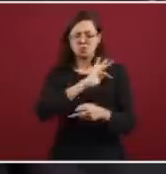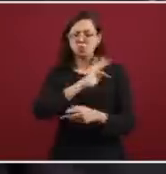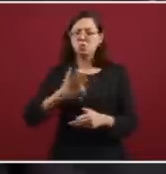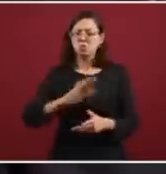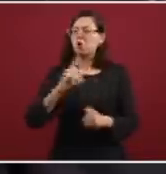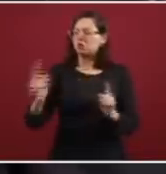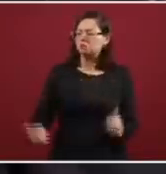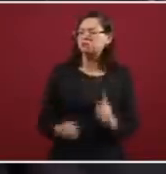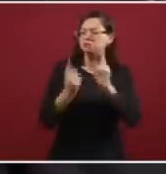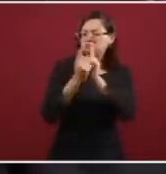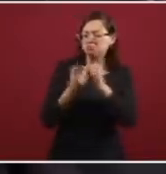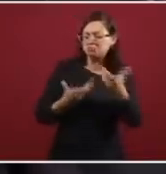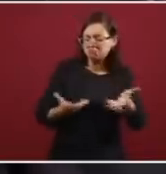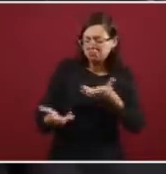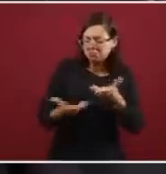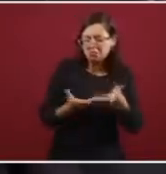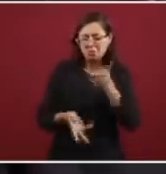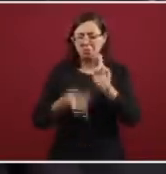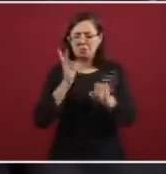el